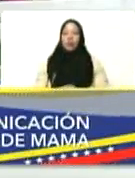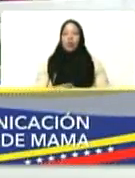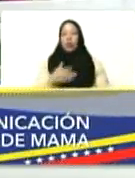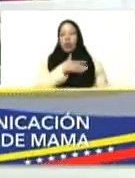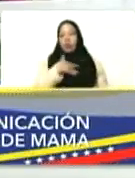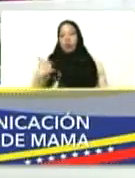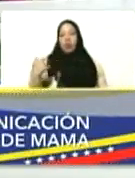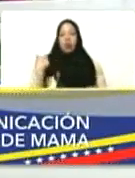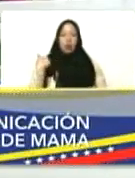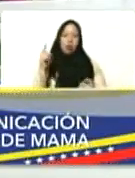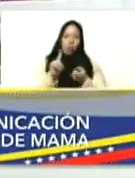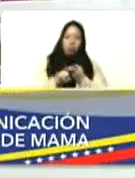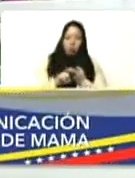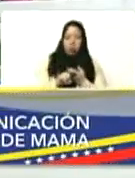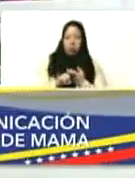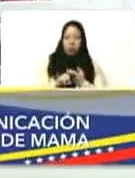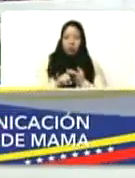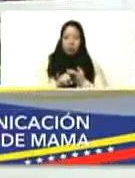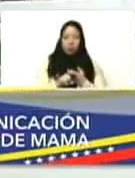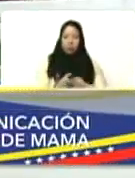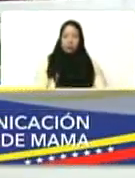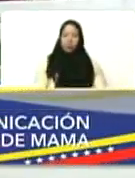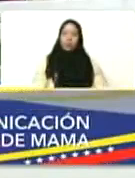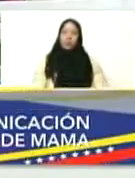querida esposa.